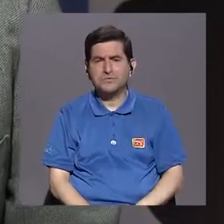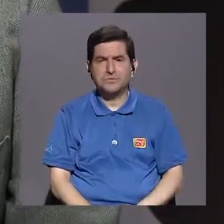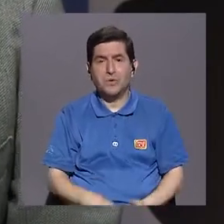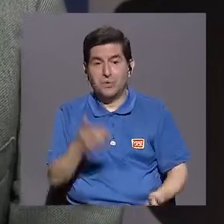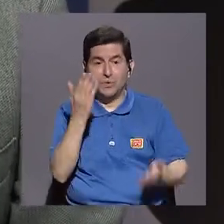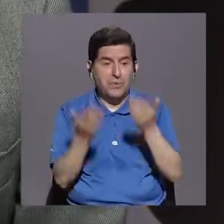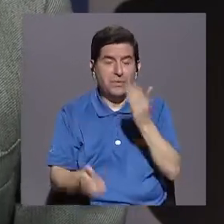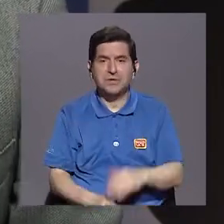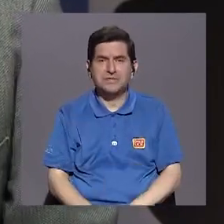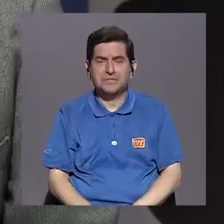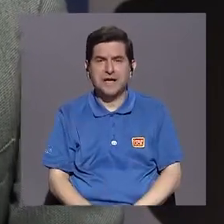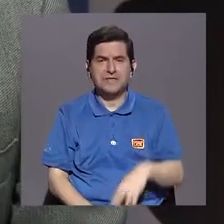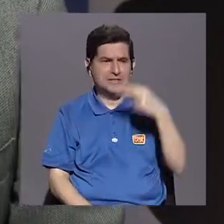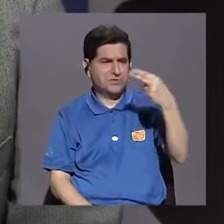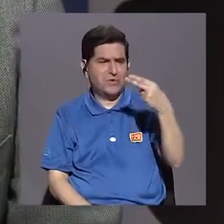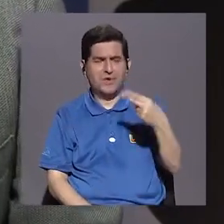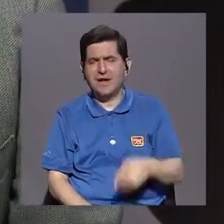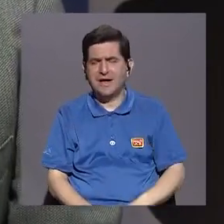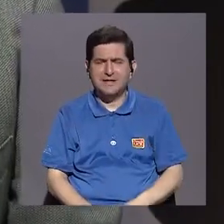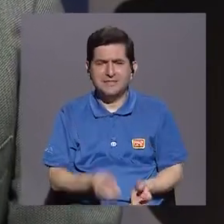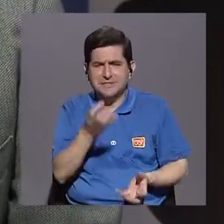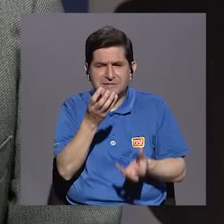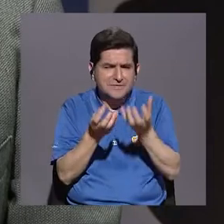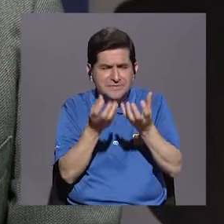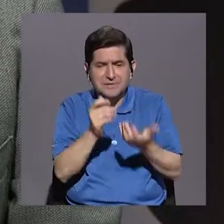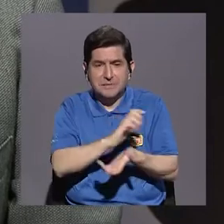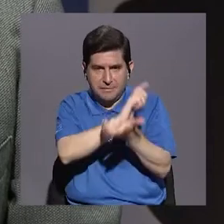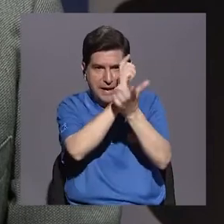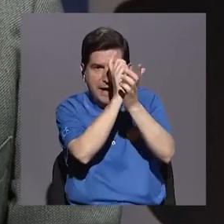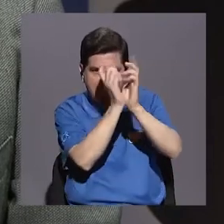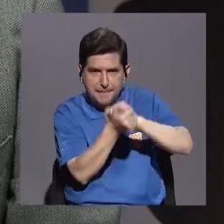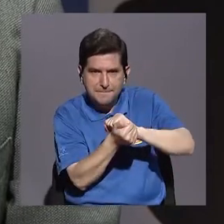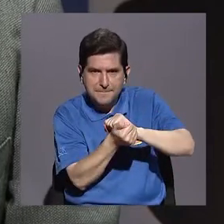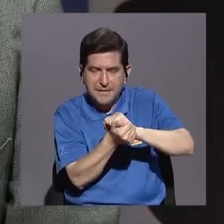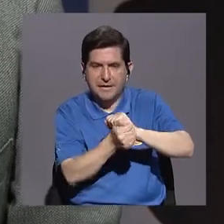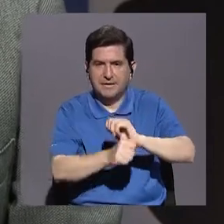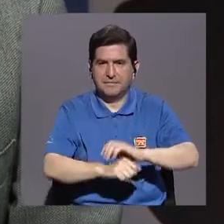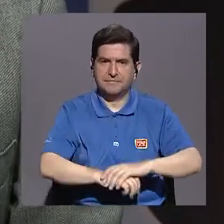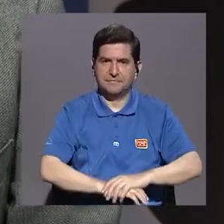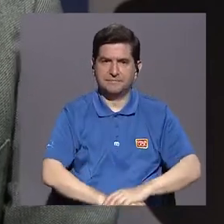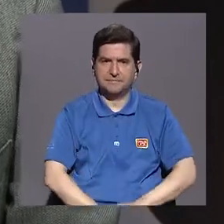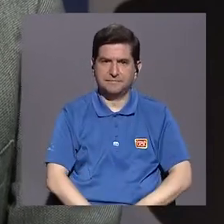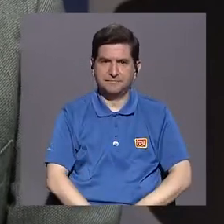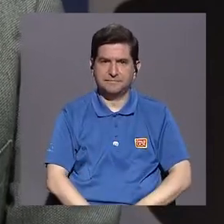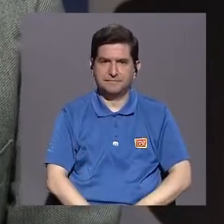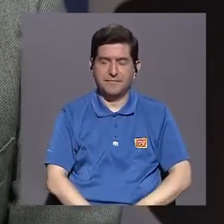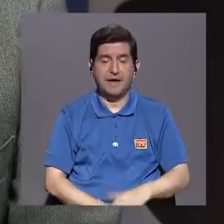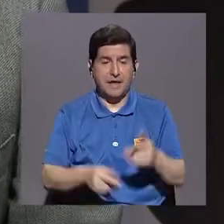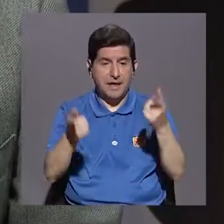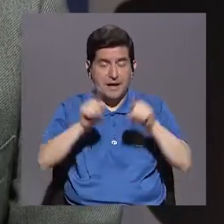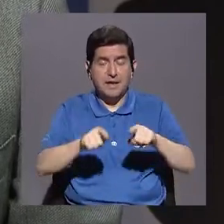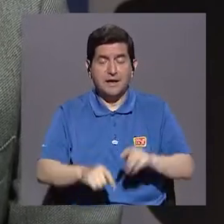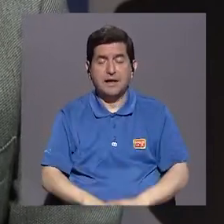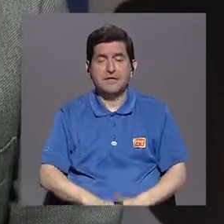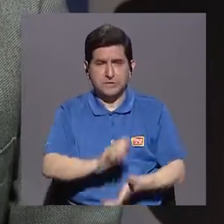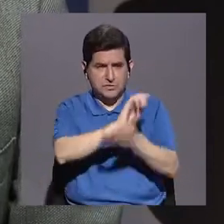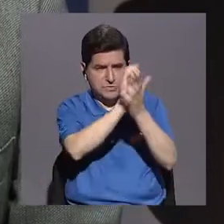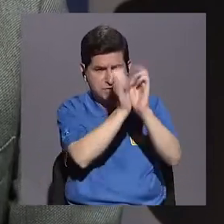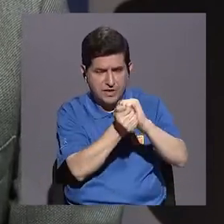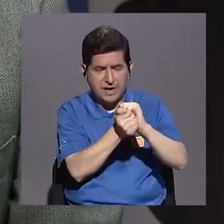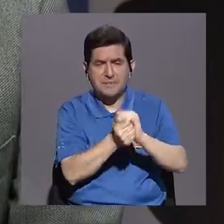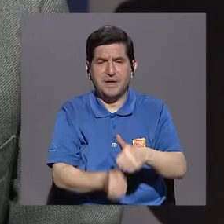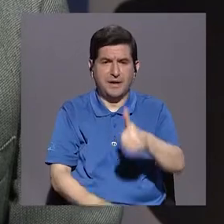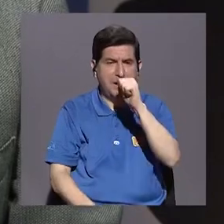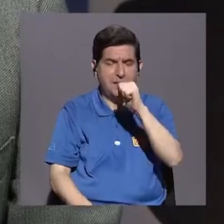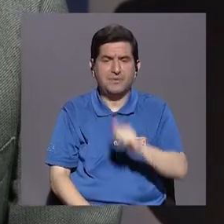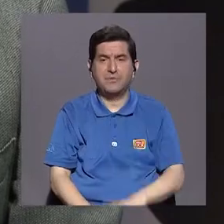hidrógeno o sea haciéndolo transformando el hidrógeno en agua no es que una cosa